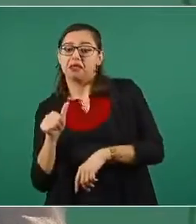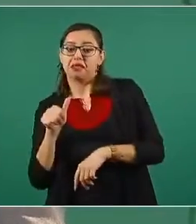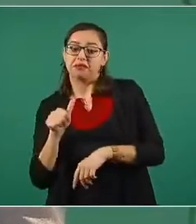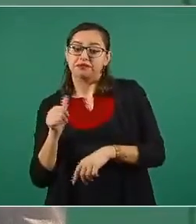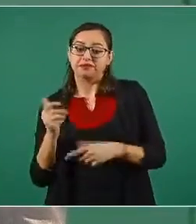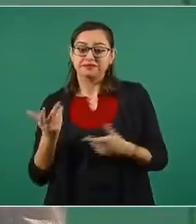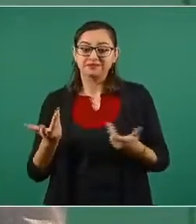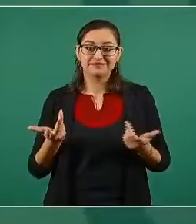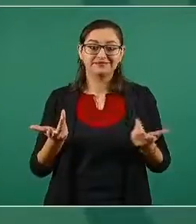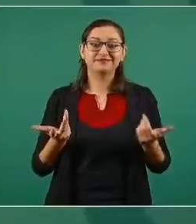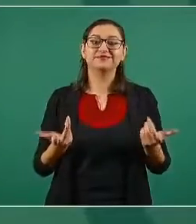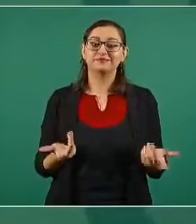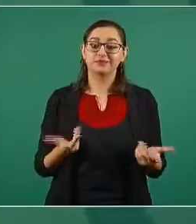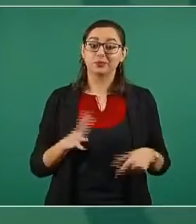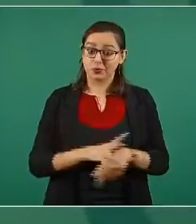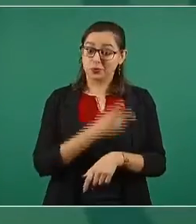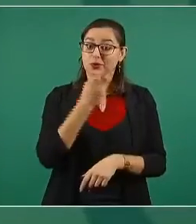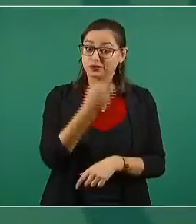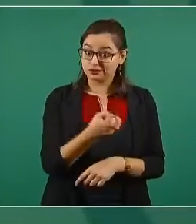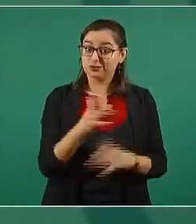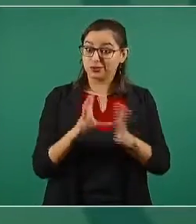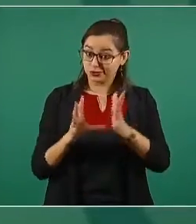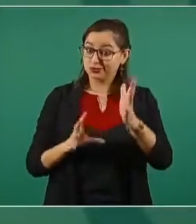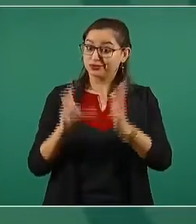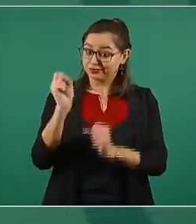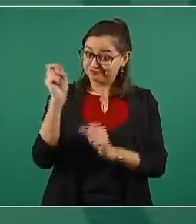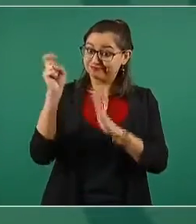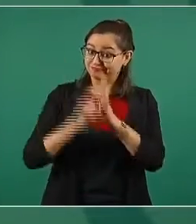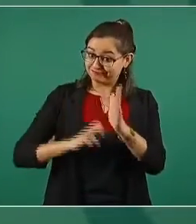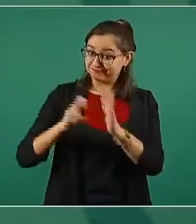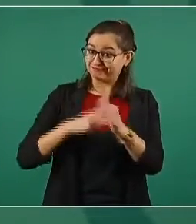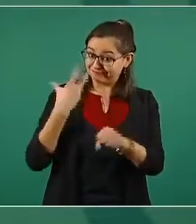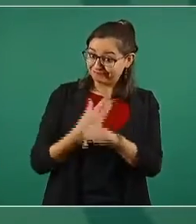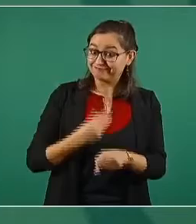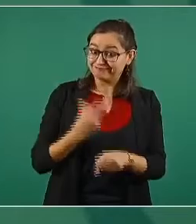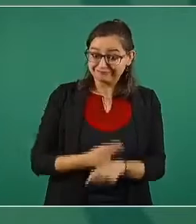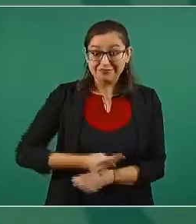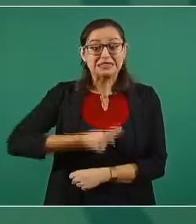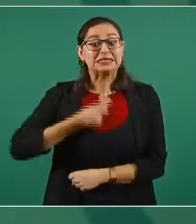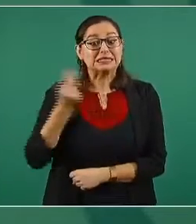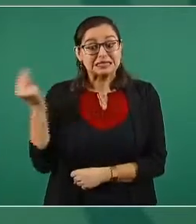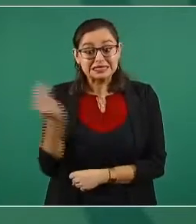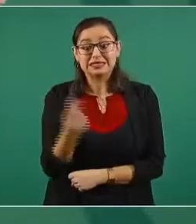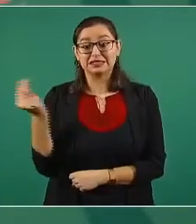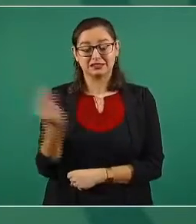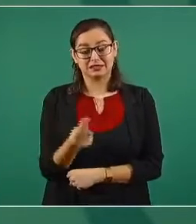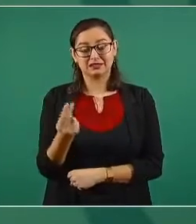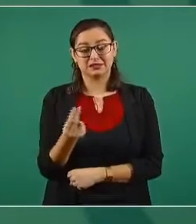vamos a modificar la Constitución para que